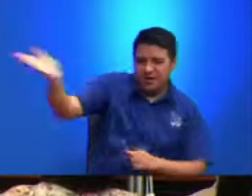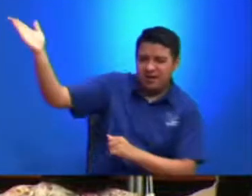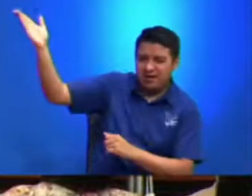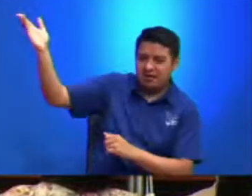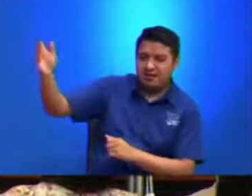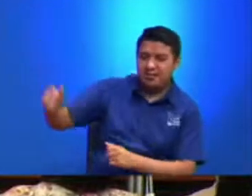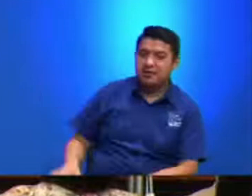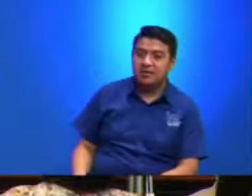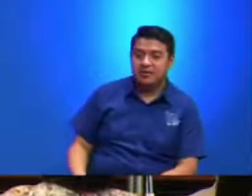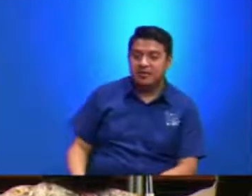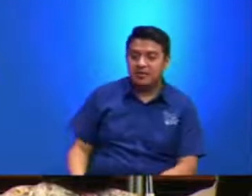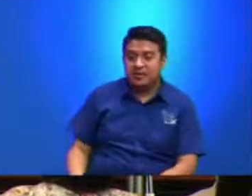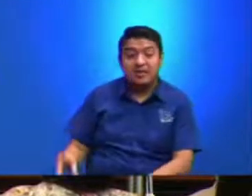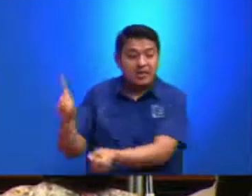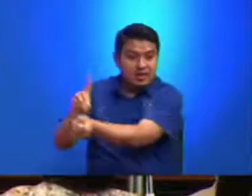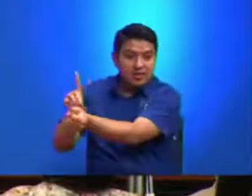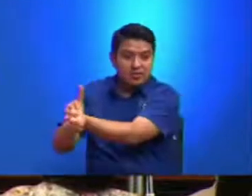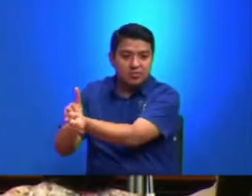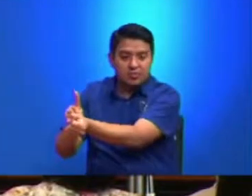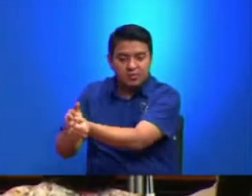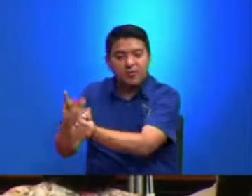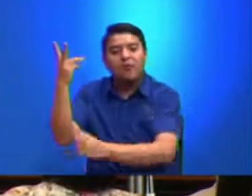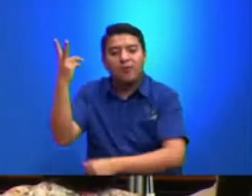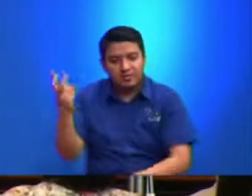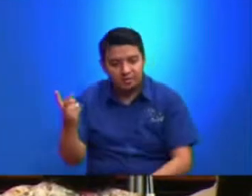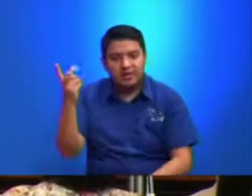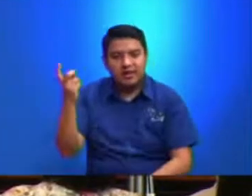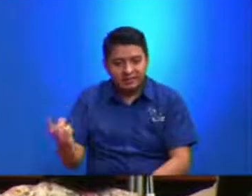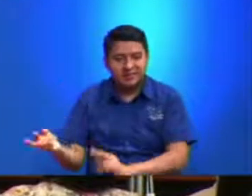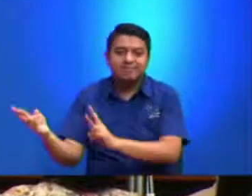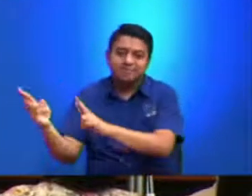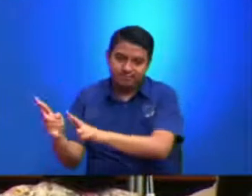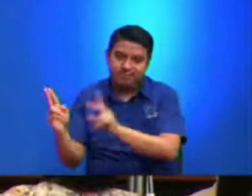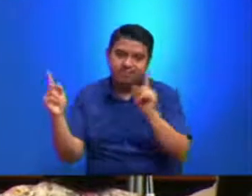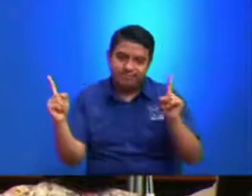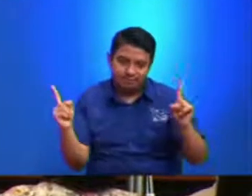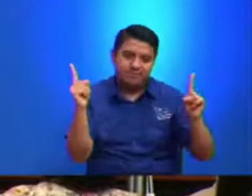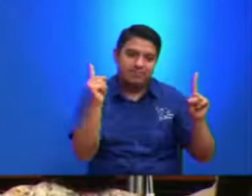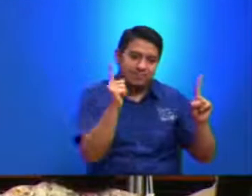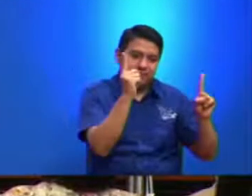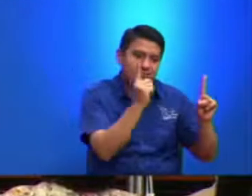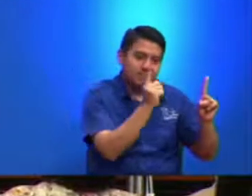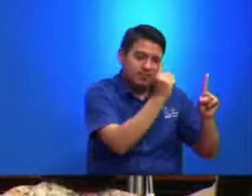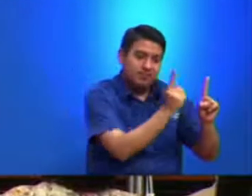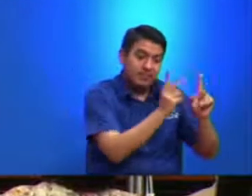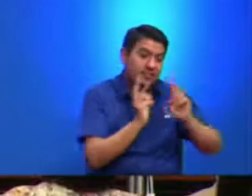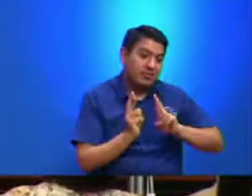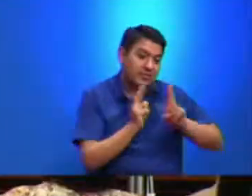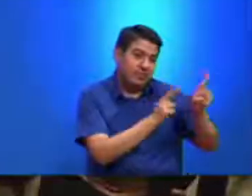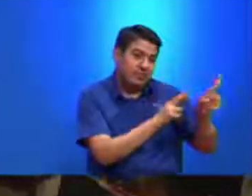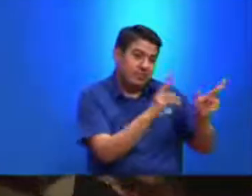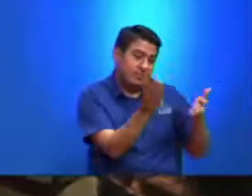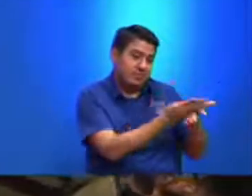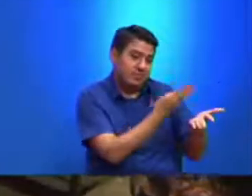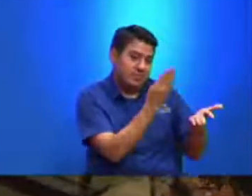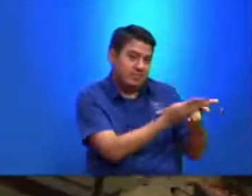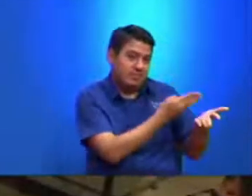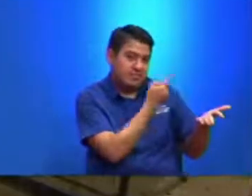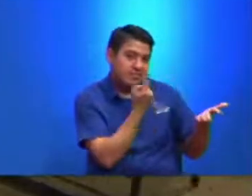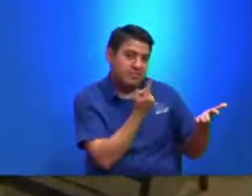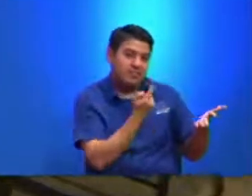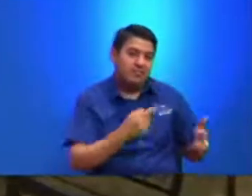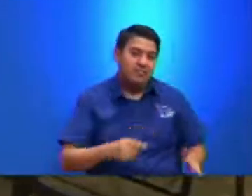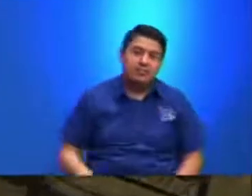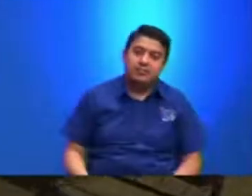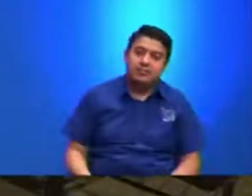¿verdad? Vestidos de blanco como de ángeles, ¿verdad? Sí, por eso en esta pandemia, hermano, esos